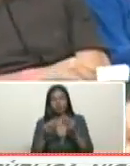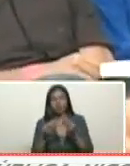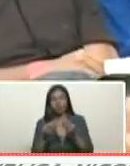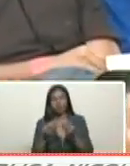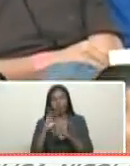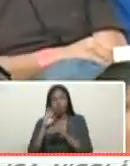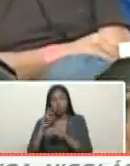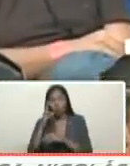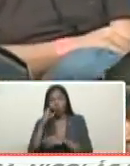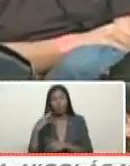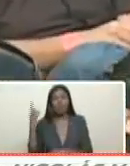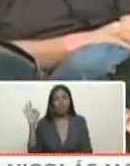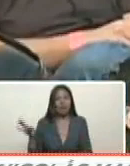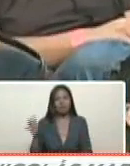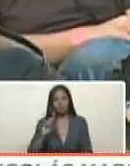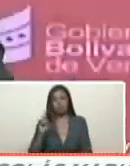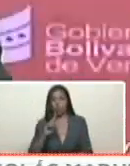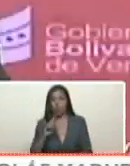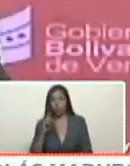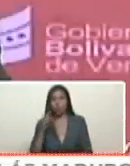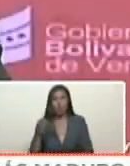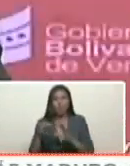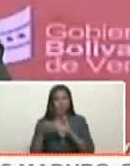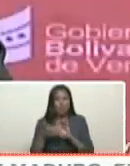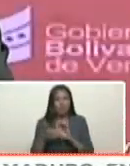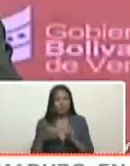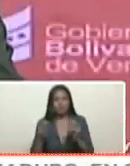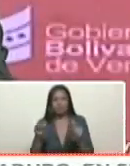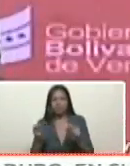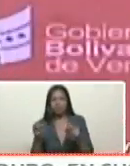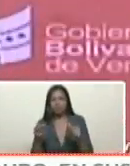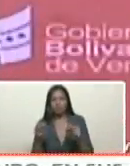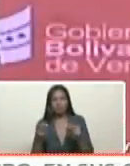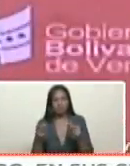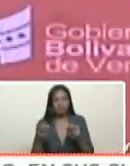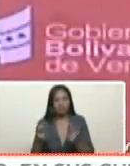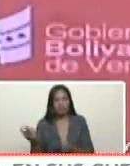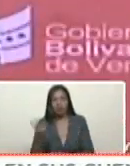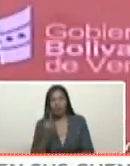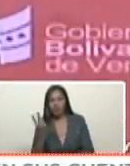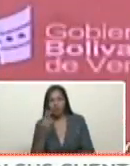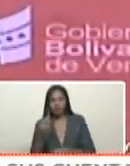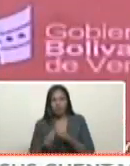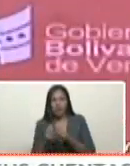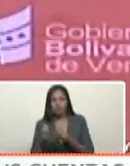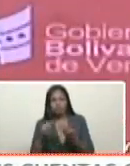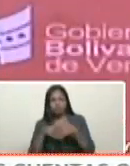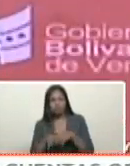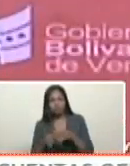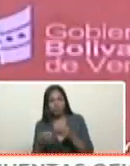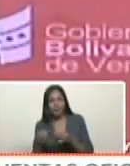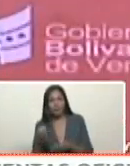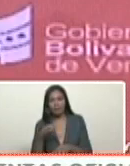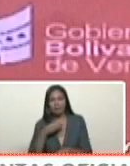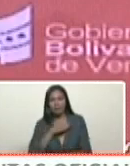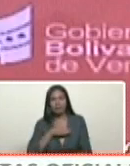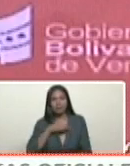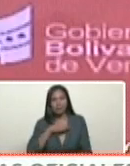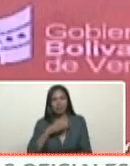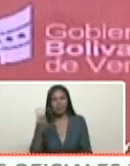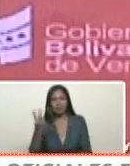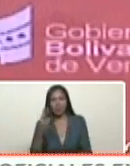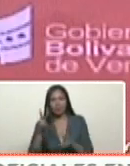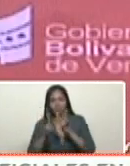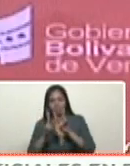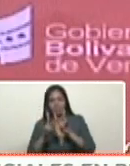caridad, no, hermanitas en la acción. Las dos, mira, se complementan. La gran misión Vivienda